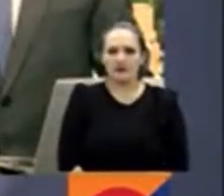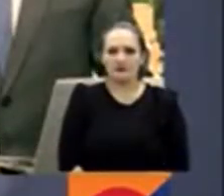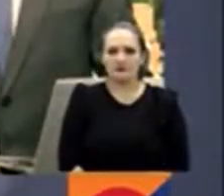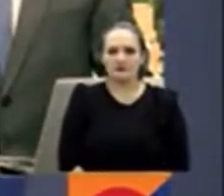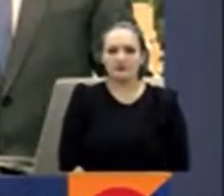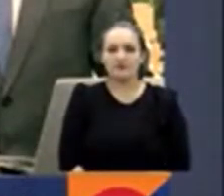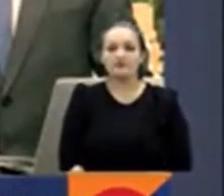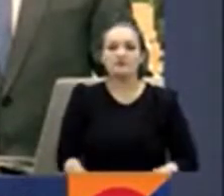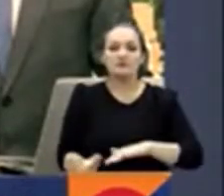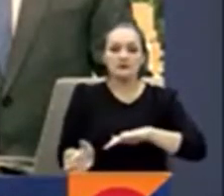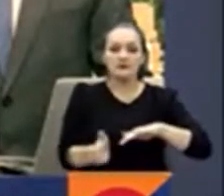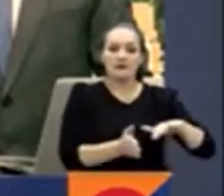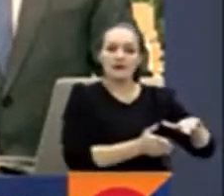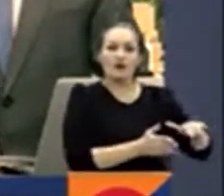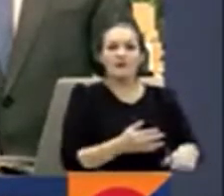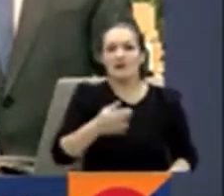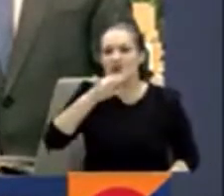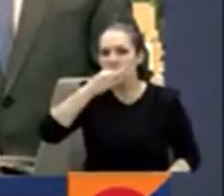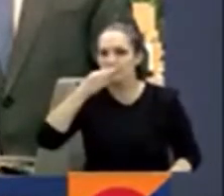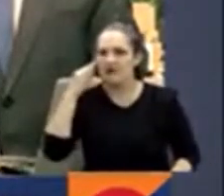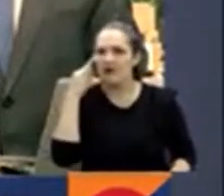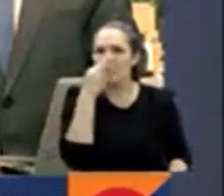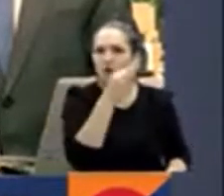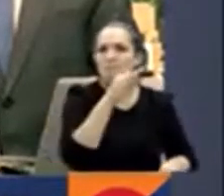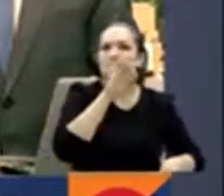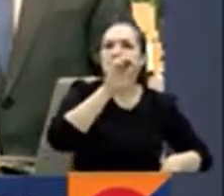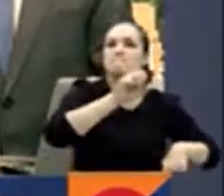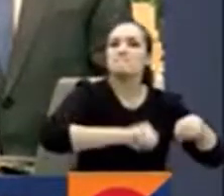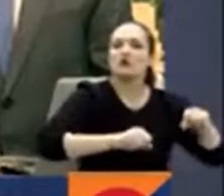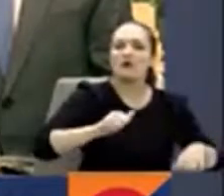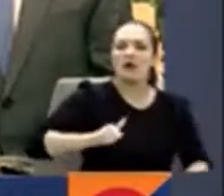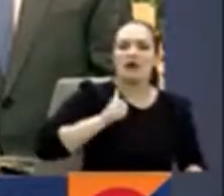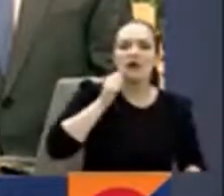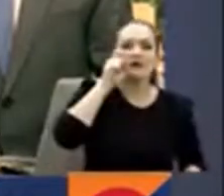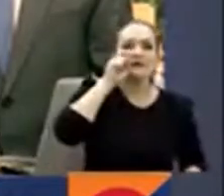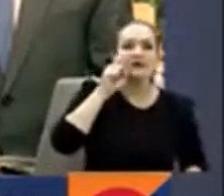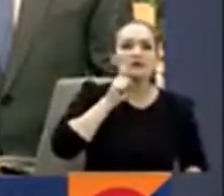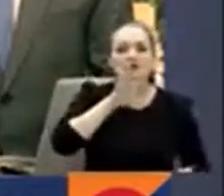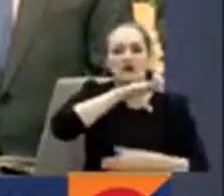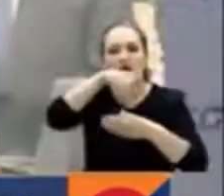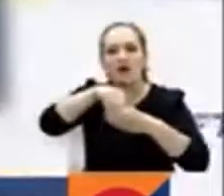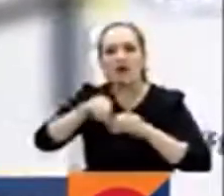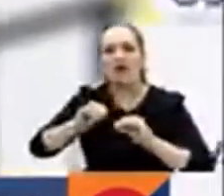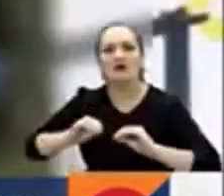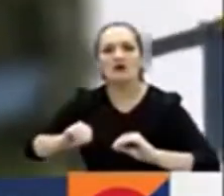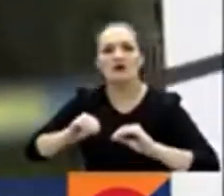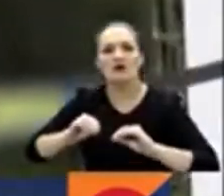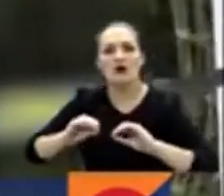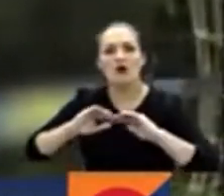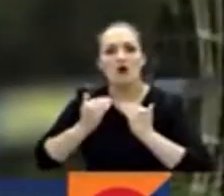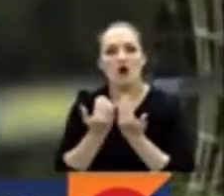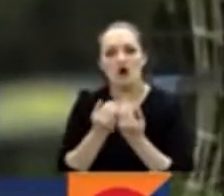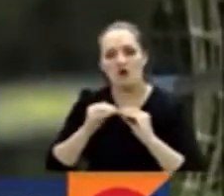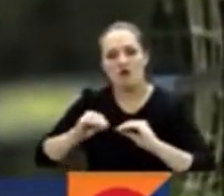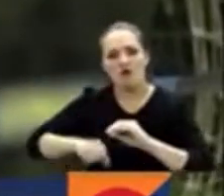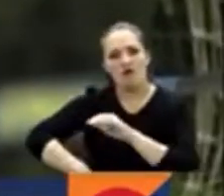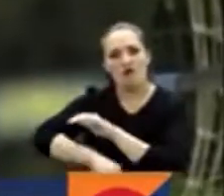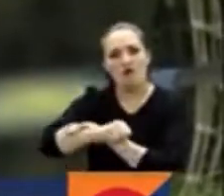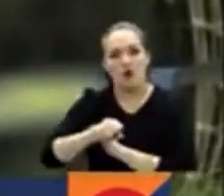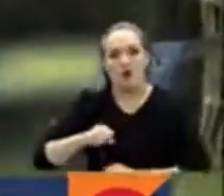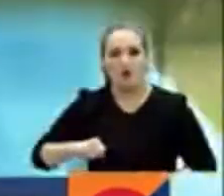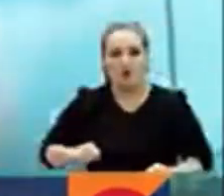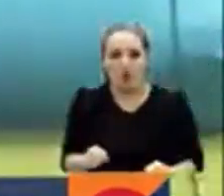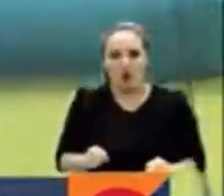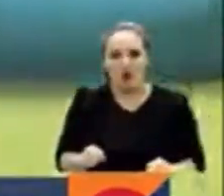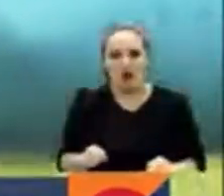Hay reacciones ante la denuncia de un posible caso de abuso sexual en una escuela de fútbol en Bogotá. La Procuraduría pidió información